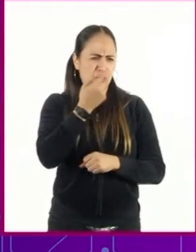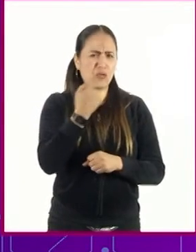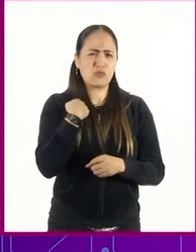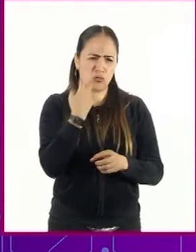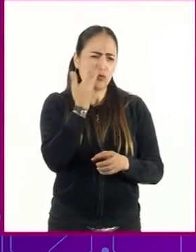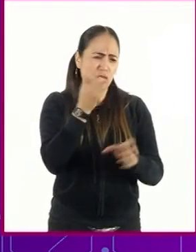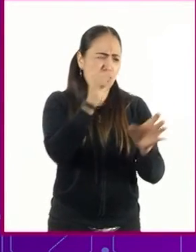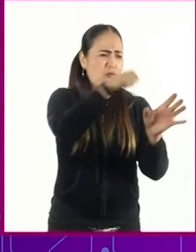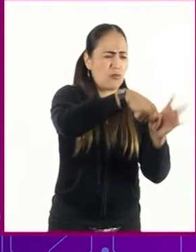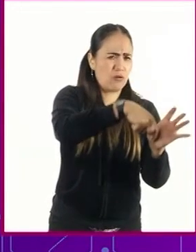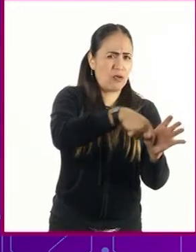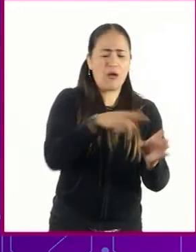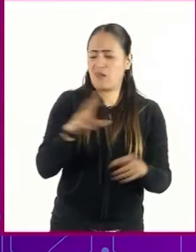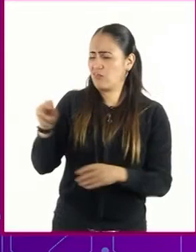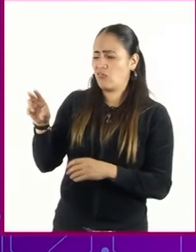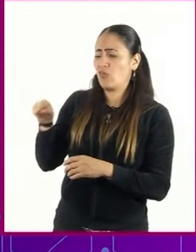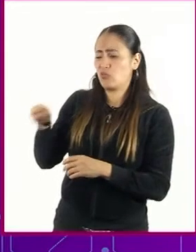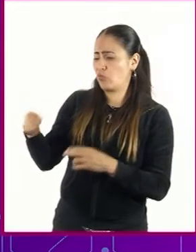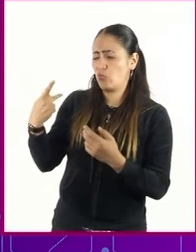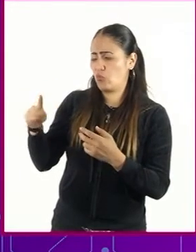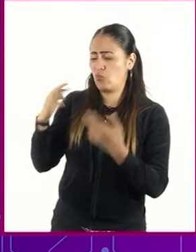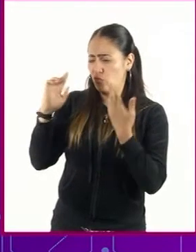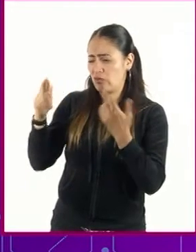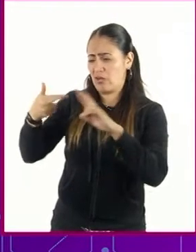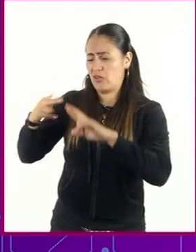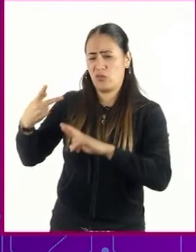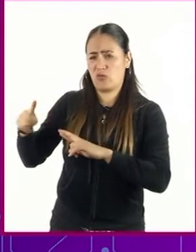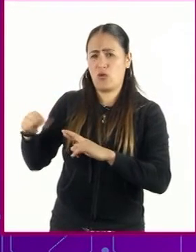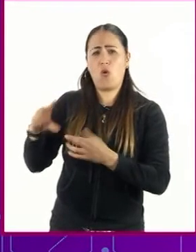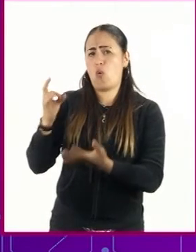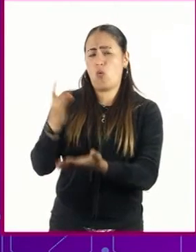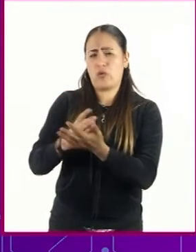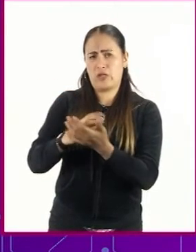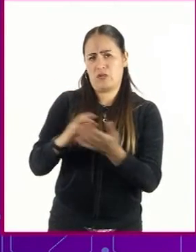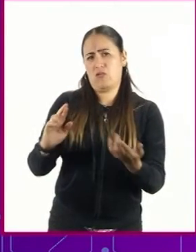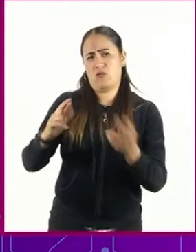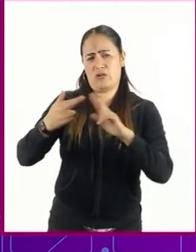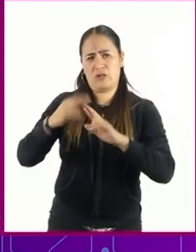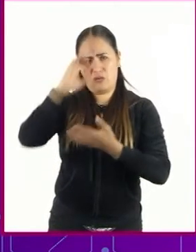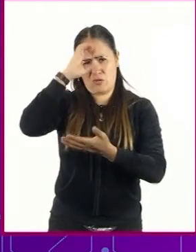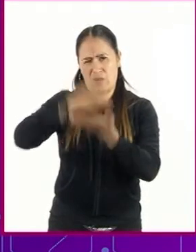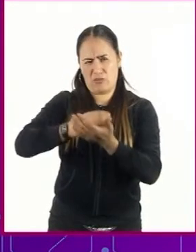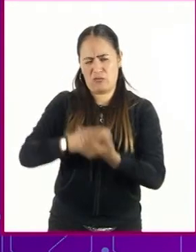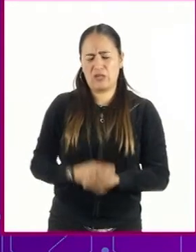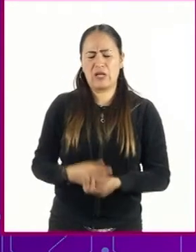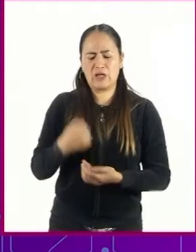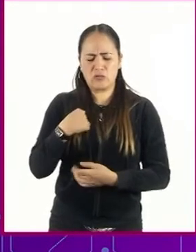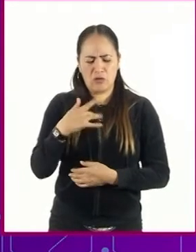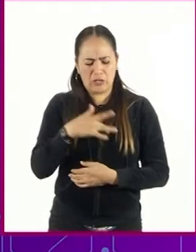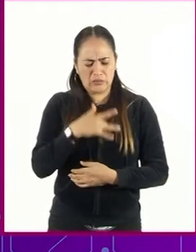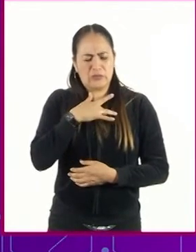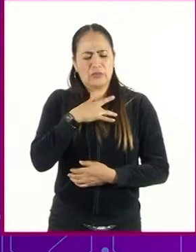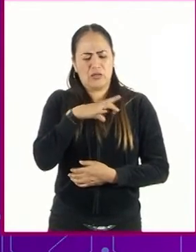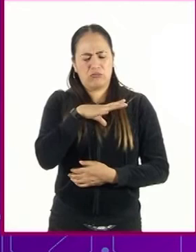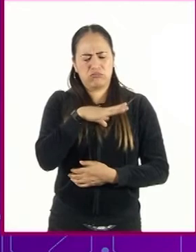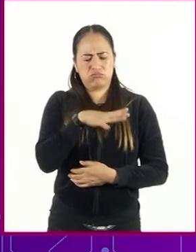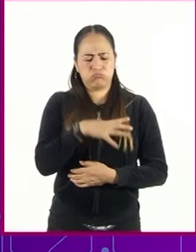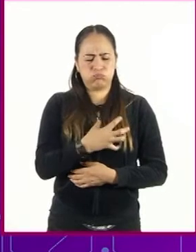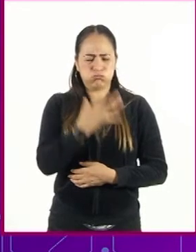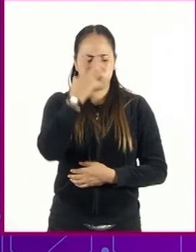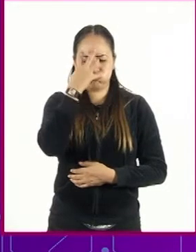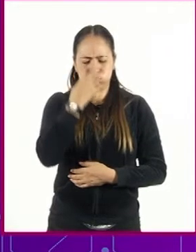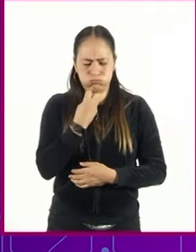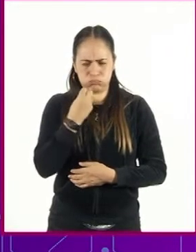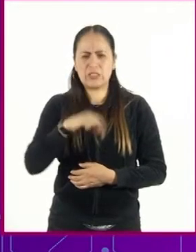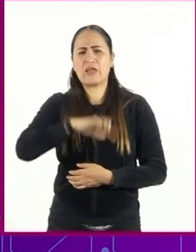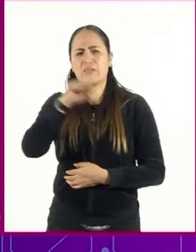no aceptamos de esa religión, o sea, aceptamos puros católicos. Y yo con eso pues me sentí algo ofendido, así que me informé bien y